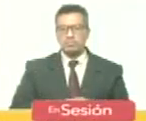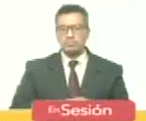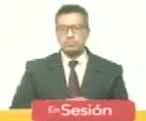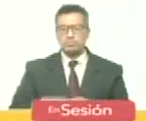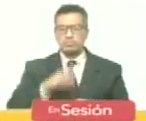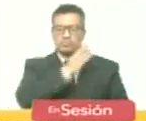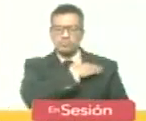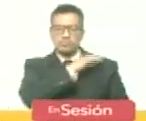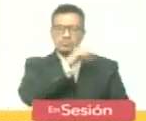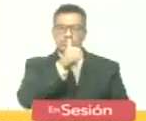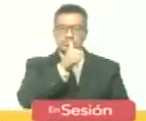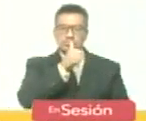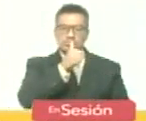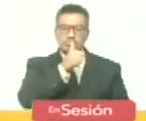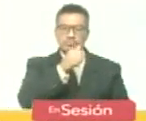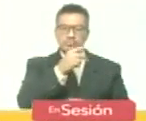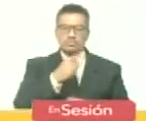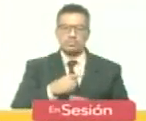jefe operativo,